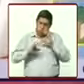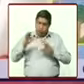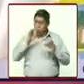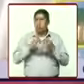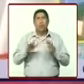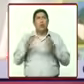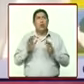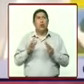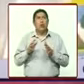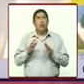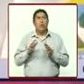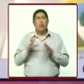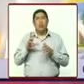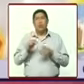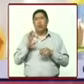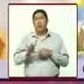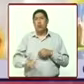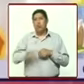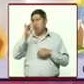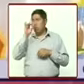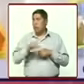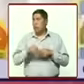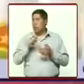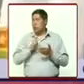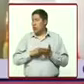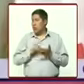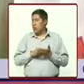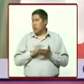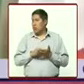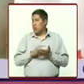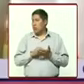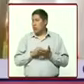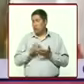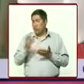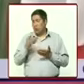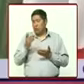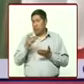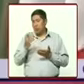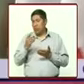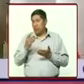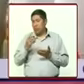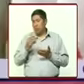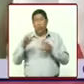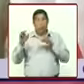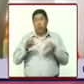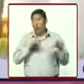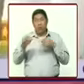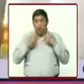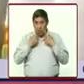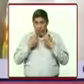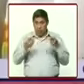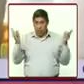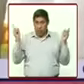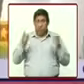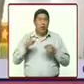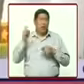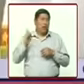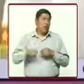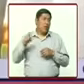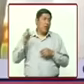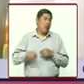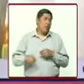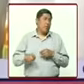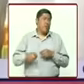víctima, ¿no? No se la encuentra, y es por eso que, bueno, para tomarle su declaración es necesario,